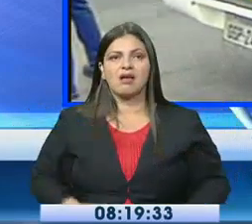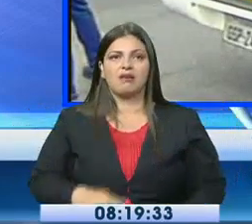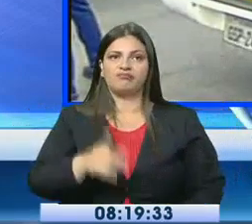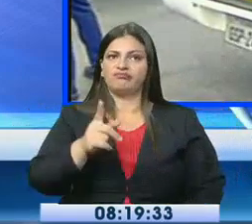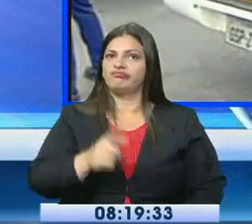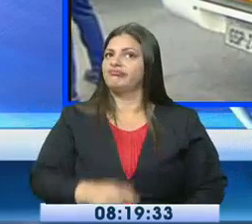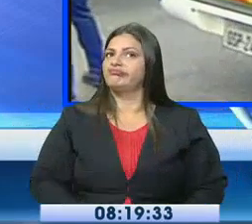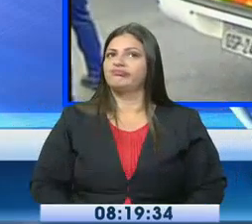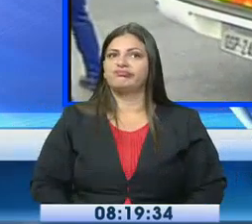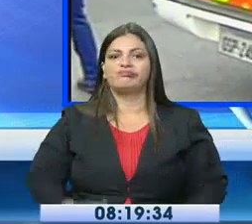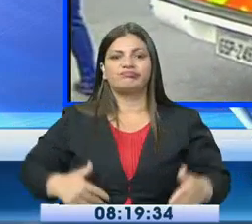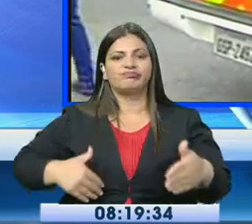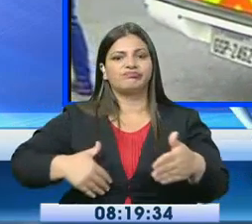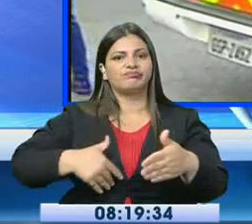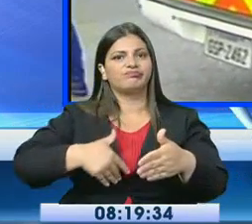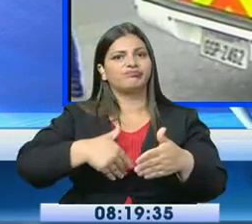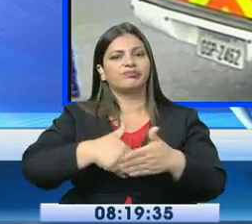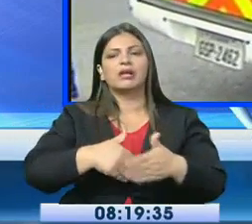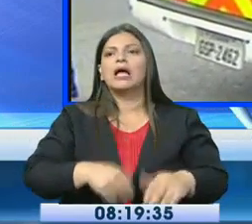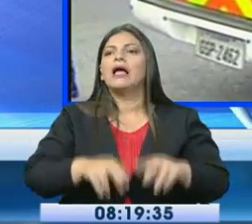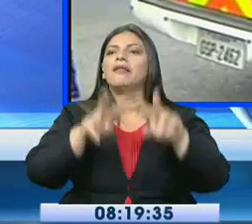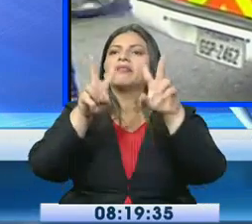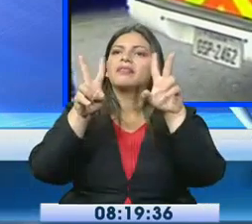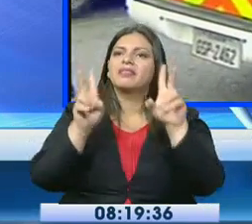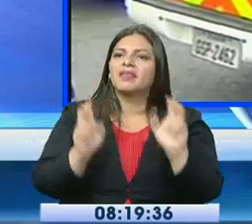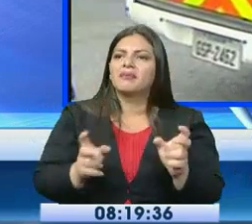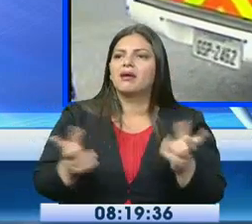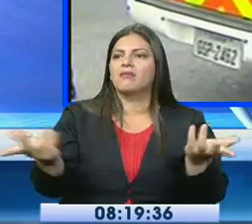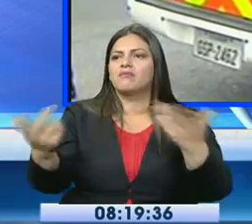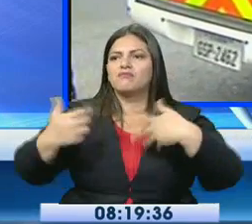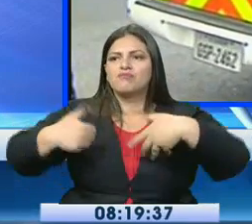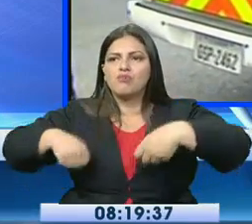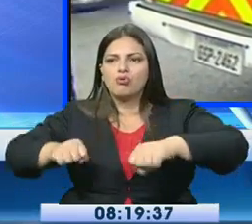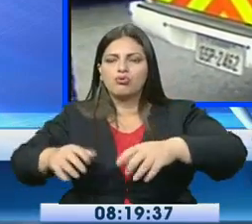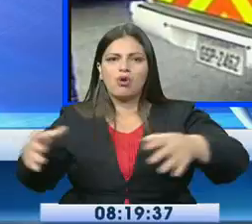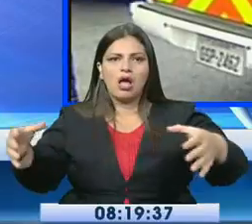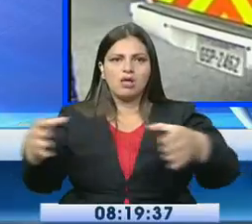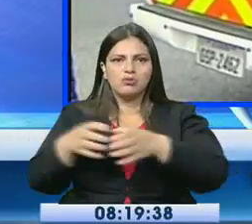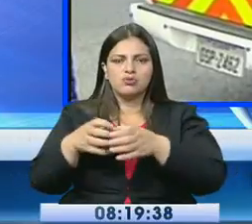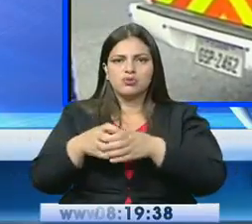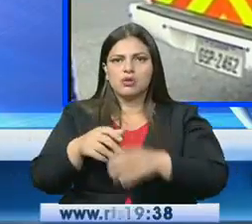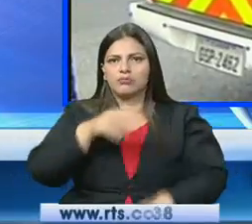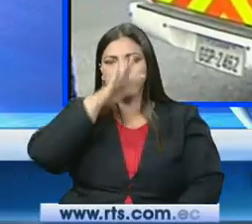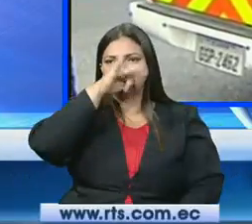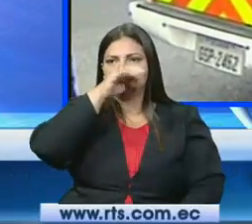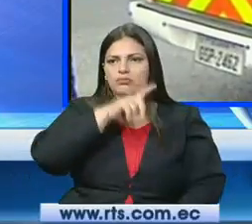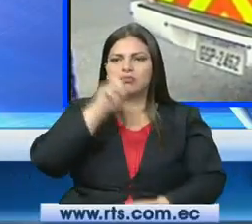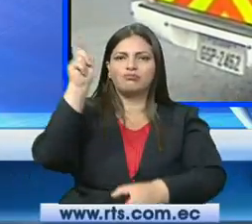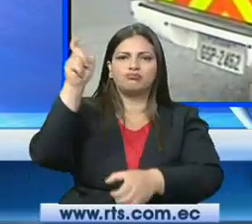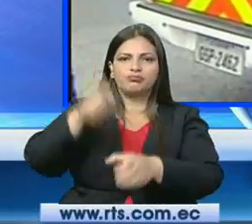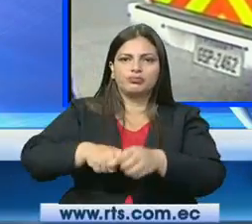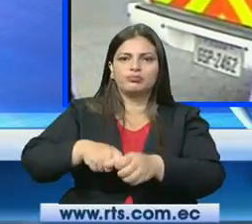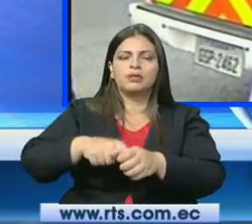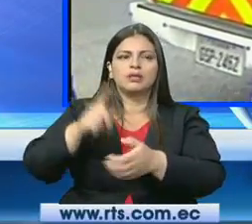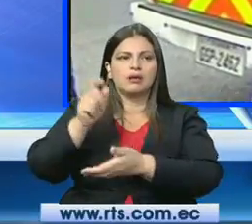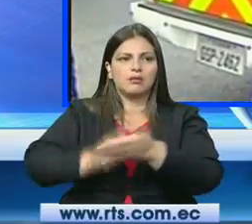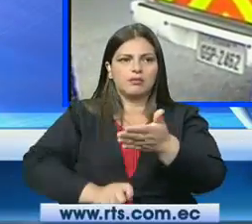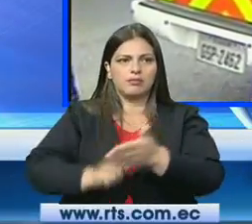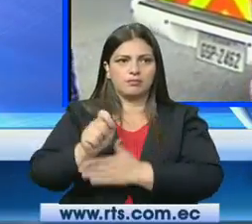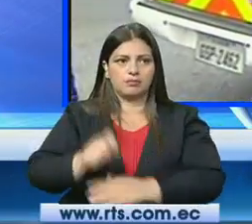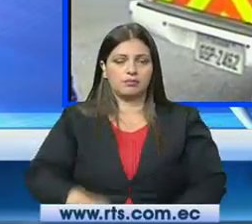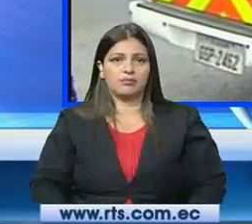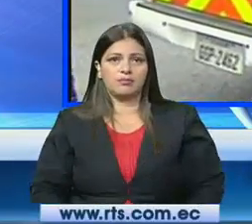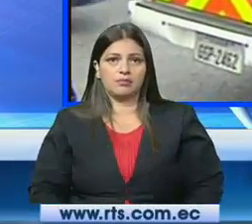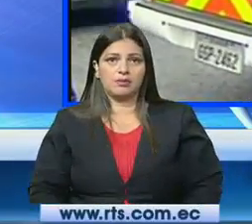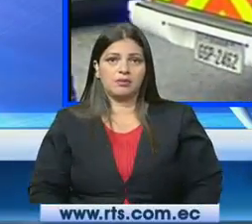sean regularizadas. Así que luego de diciembre, Roselena, yo quiero ver si van a seguir conduciendo en chancletas, porque les encanta